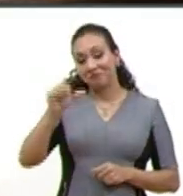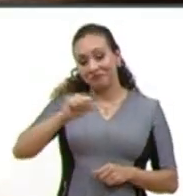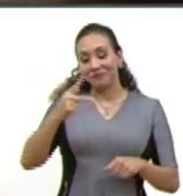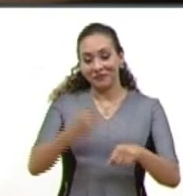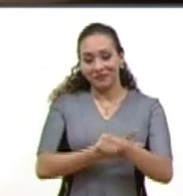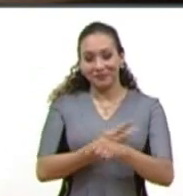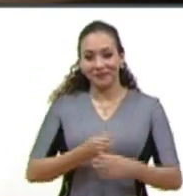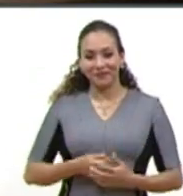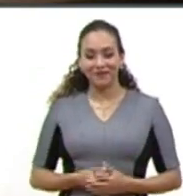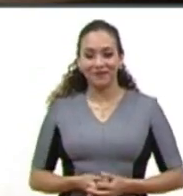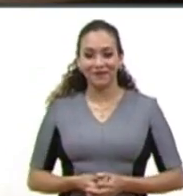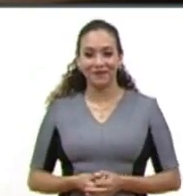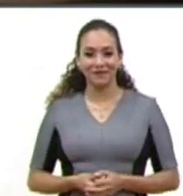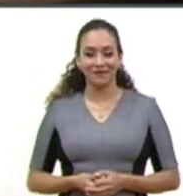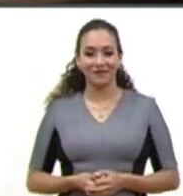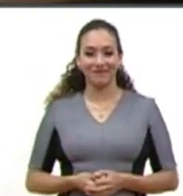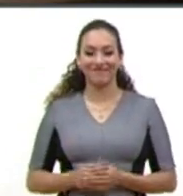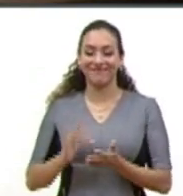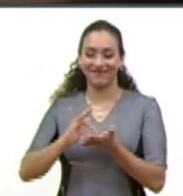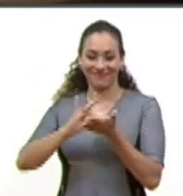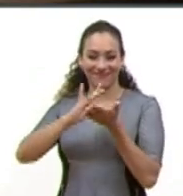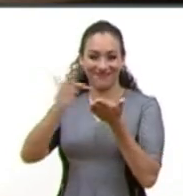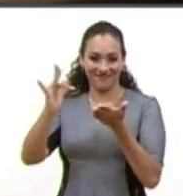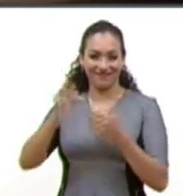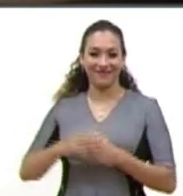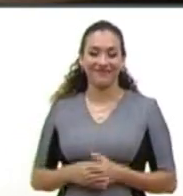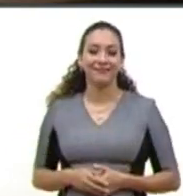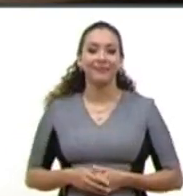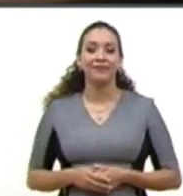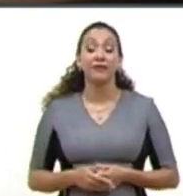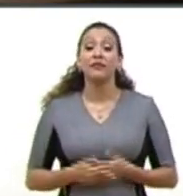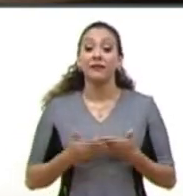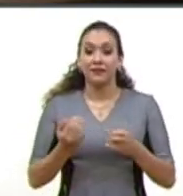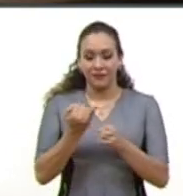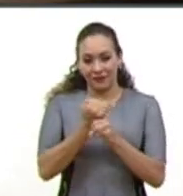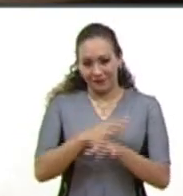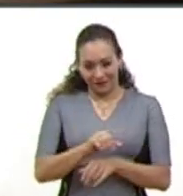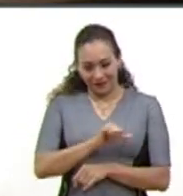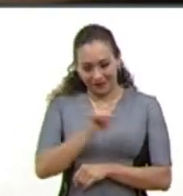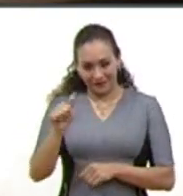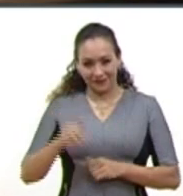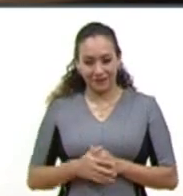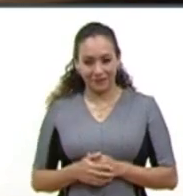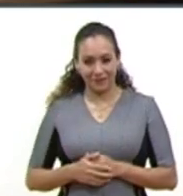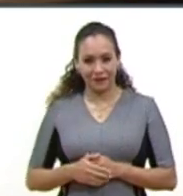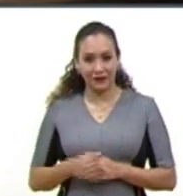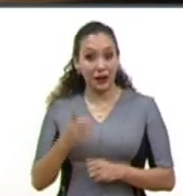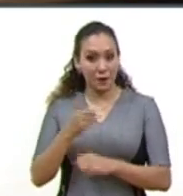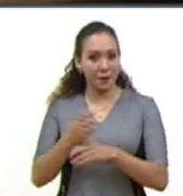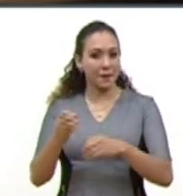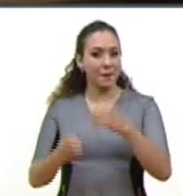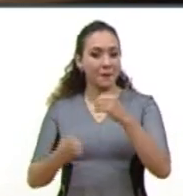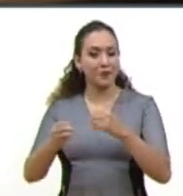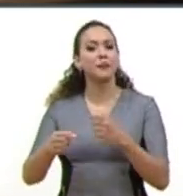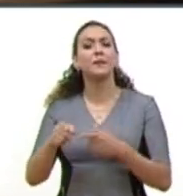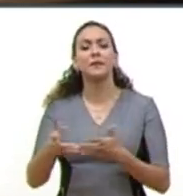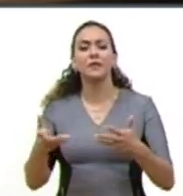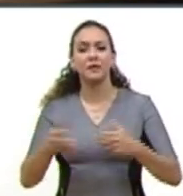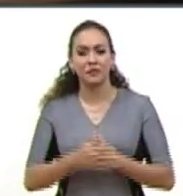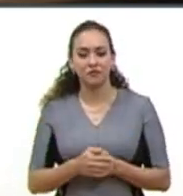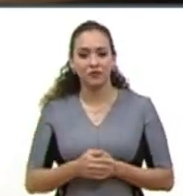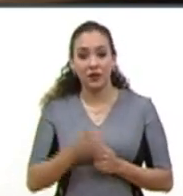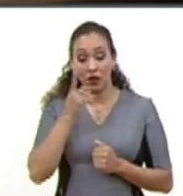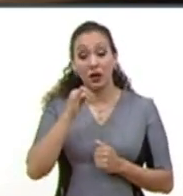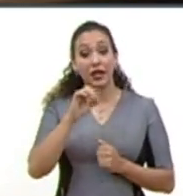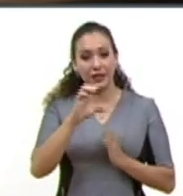Pleno. Muchas gracias, Mario, por tu reporte. Y en otra información, la primera sala de la Corte determinó que es